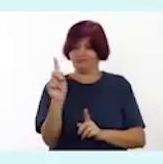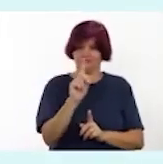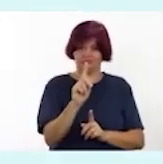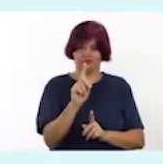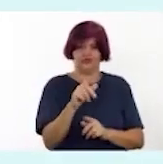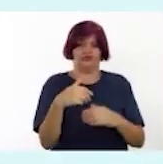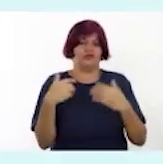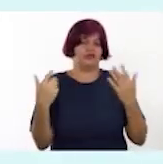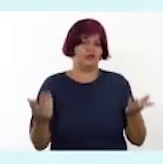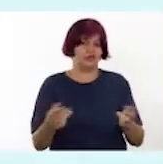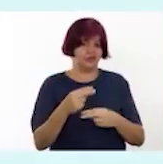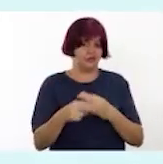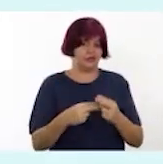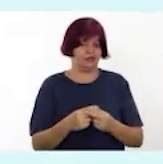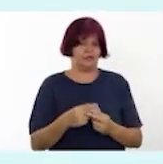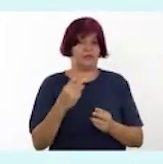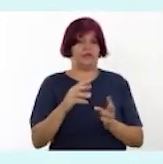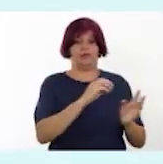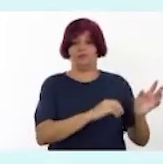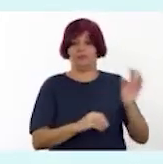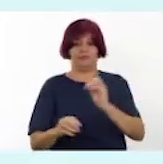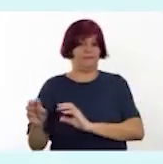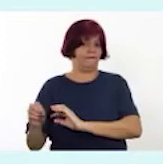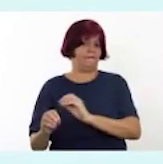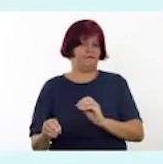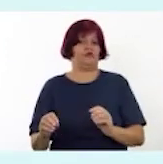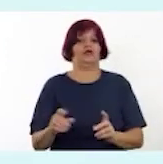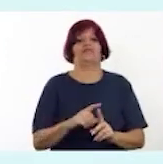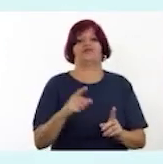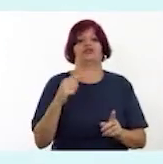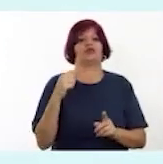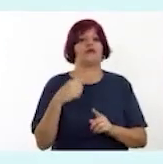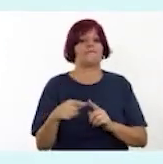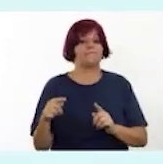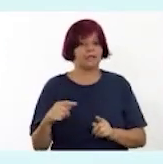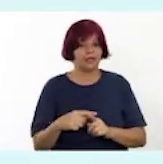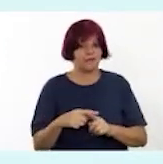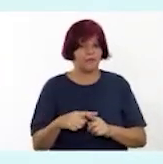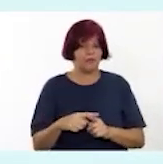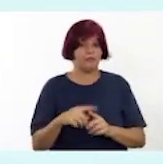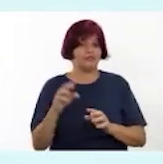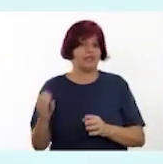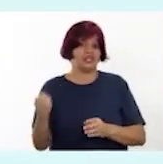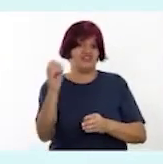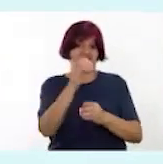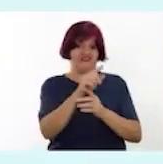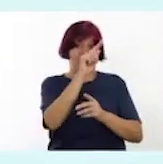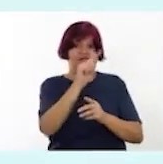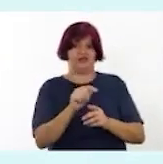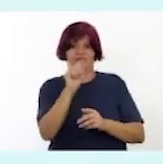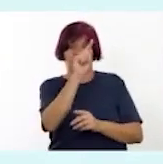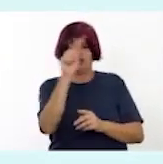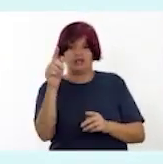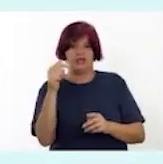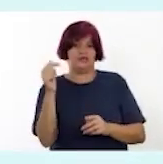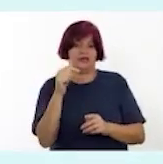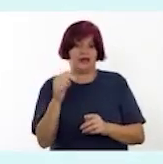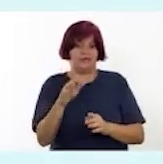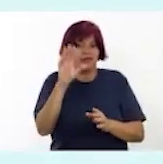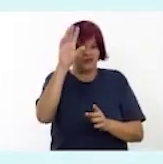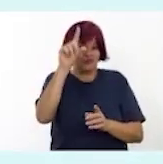no lo son. Por lo tanto, lo primero que hacemos es descomponer en factores primos y llevar a la raíz que